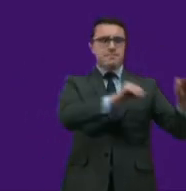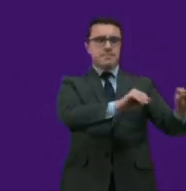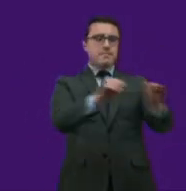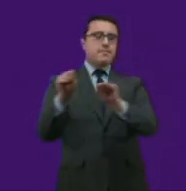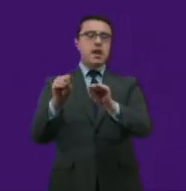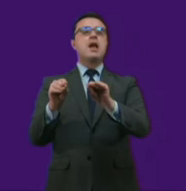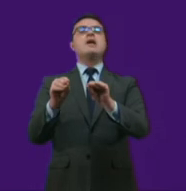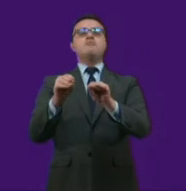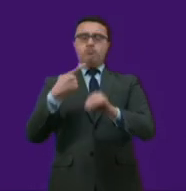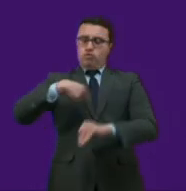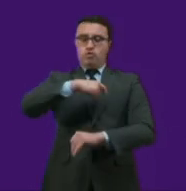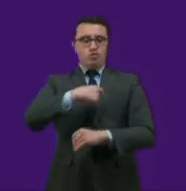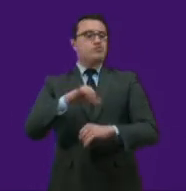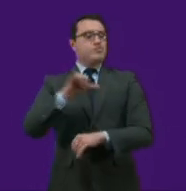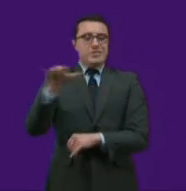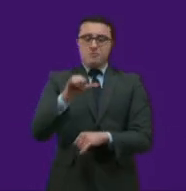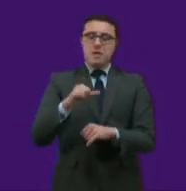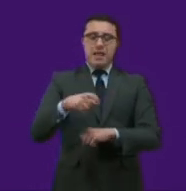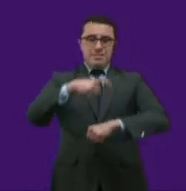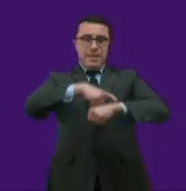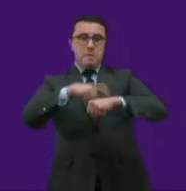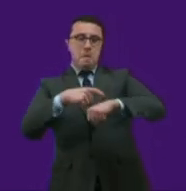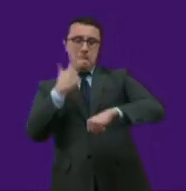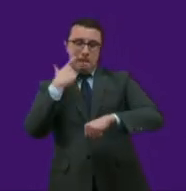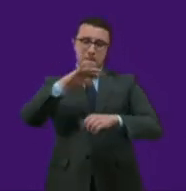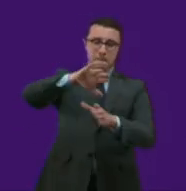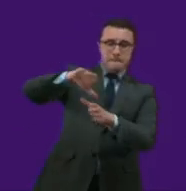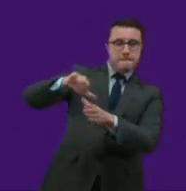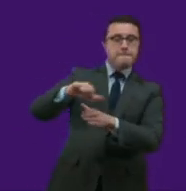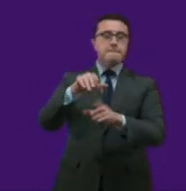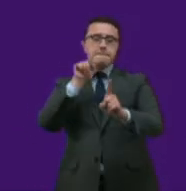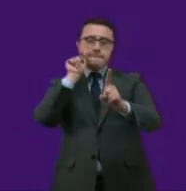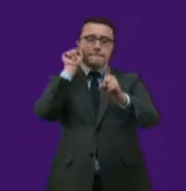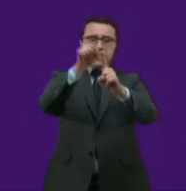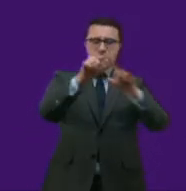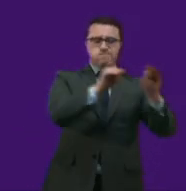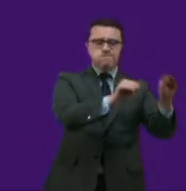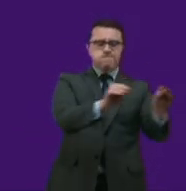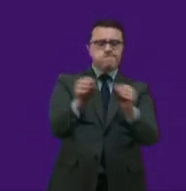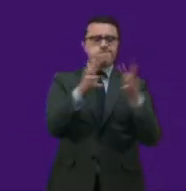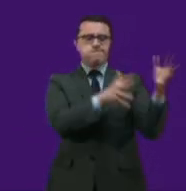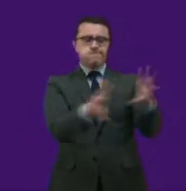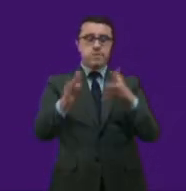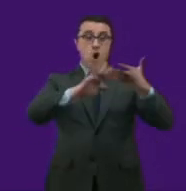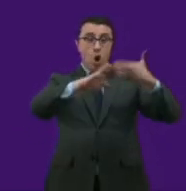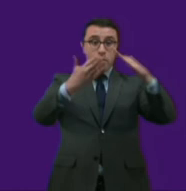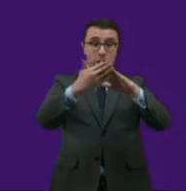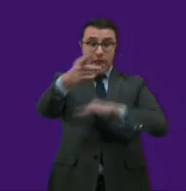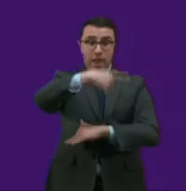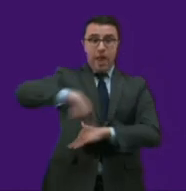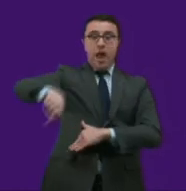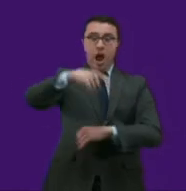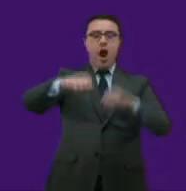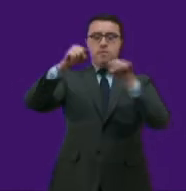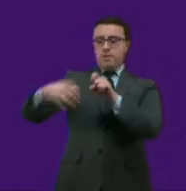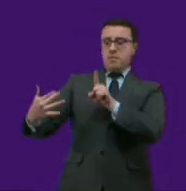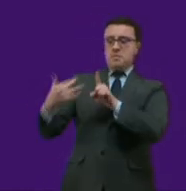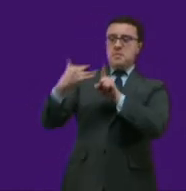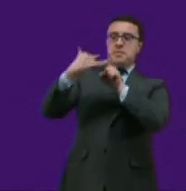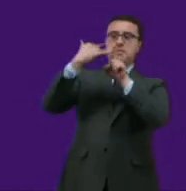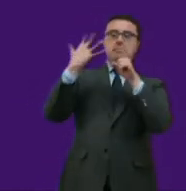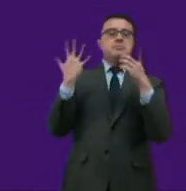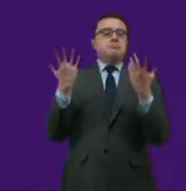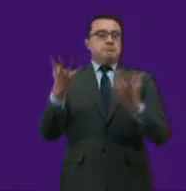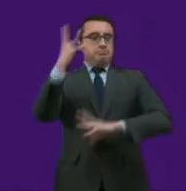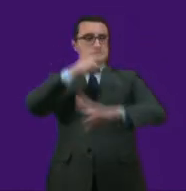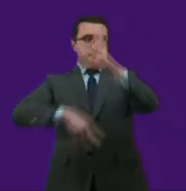también en pro de eso, saquémosle tiempo a eso y hagamos que efectivamente nuestras comunidades tengan esa influencia. Pero